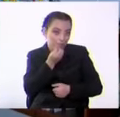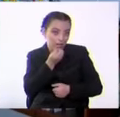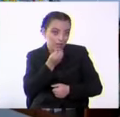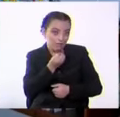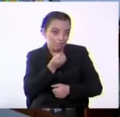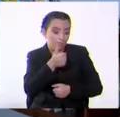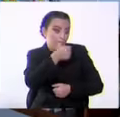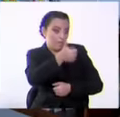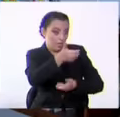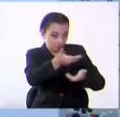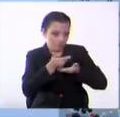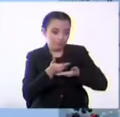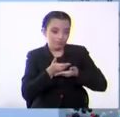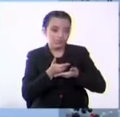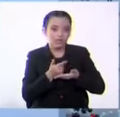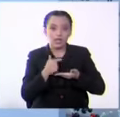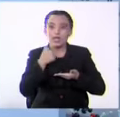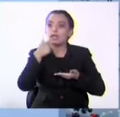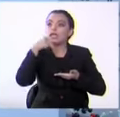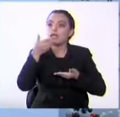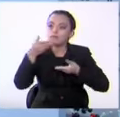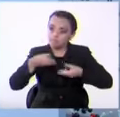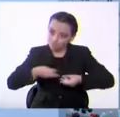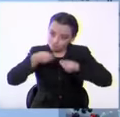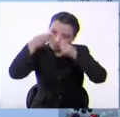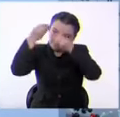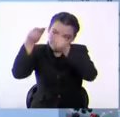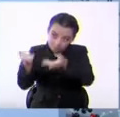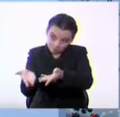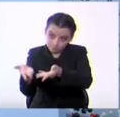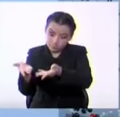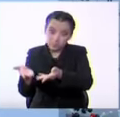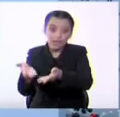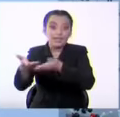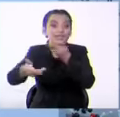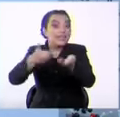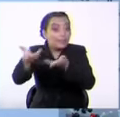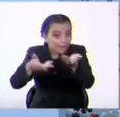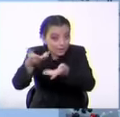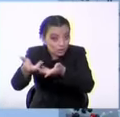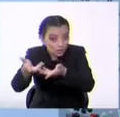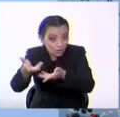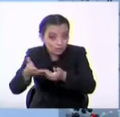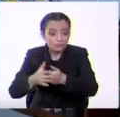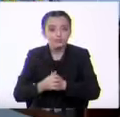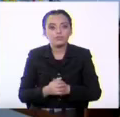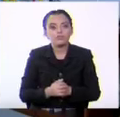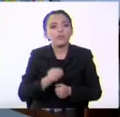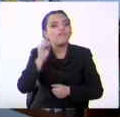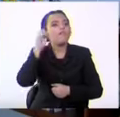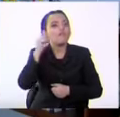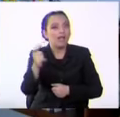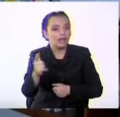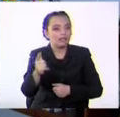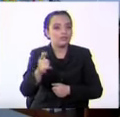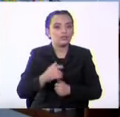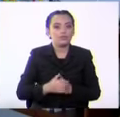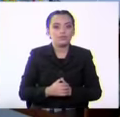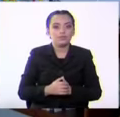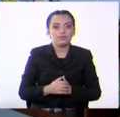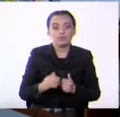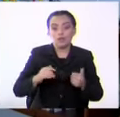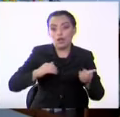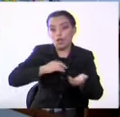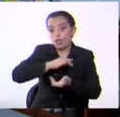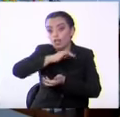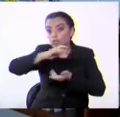el bien y quien te lo lleva hacia tu casa te estaría ofreciendo un servicio. Así parece fácil, ¿no? Pero en la naturaleza